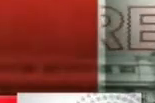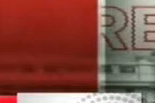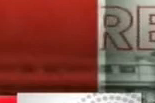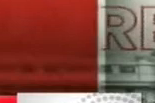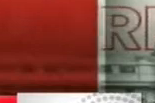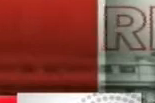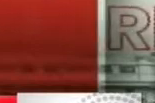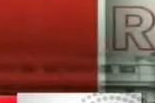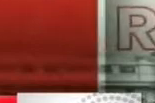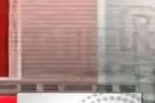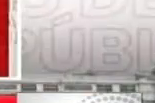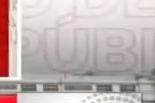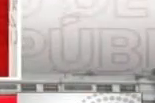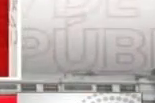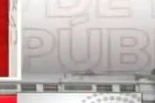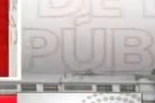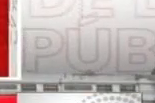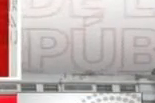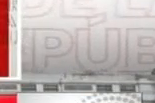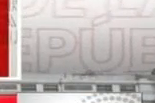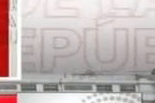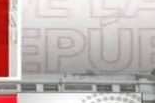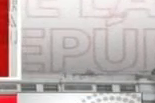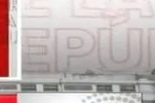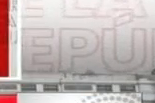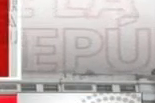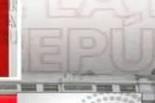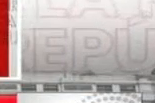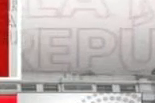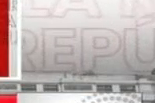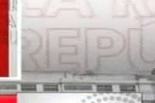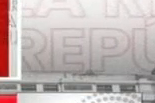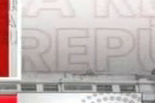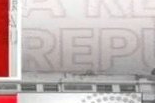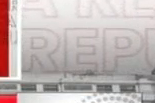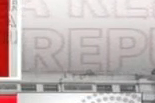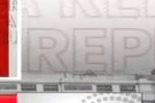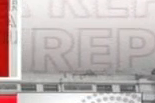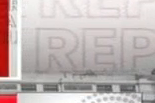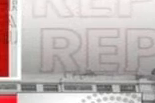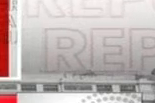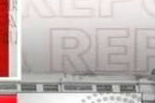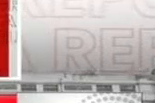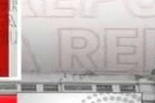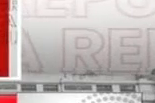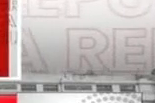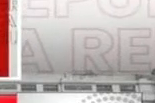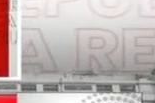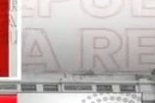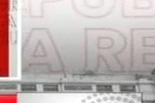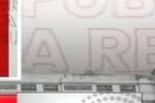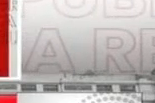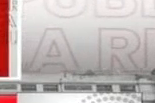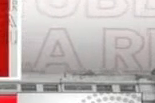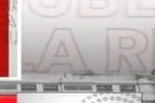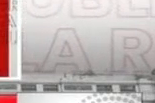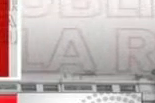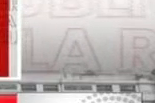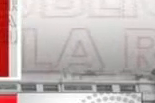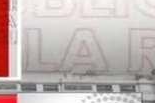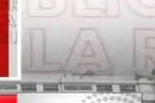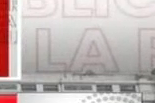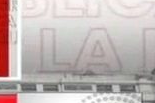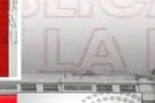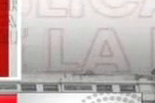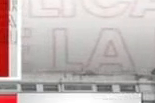cuánto asciende la deuda pública que el país mantiene a la fecha. De otro lado, en